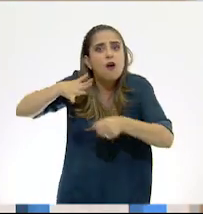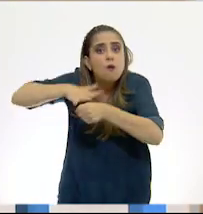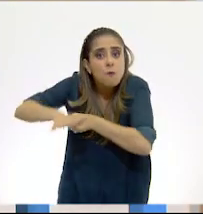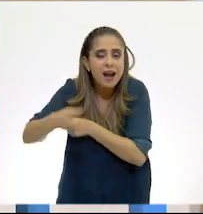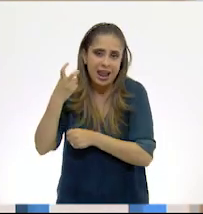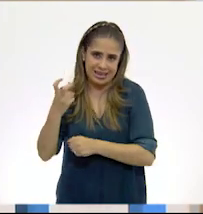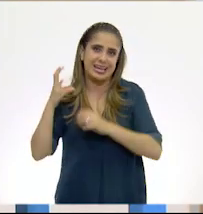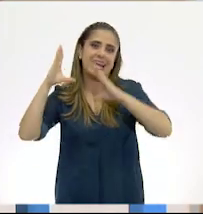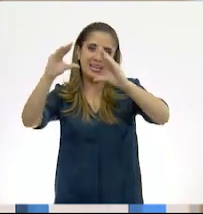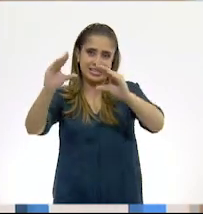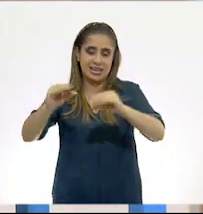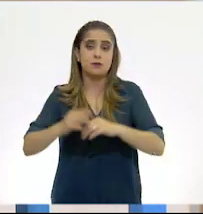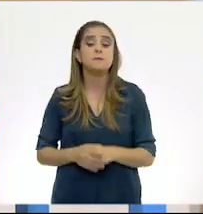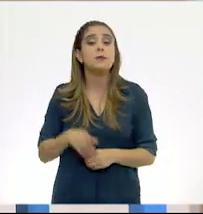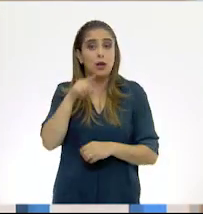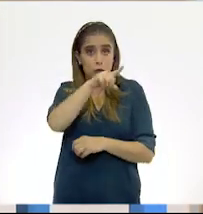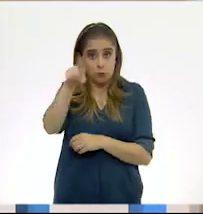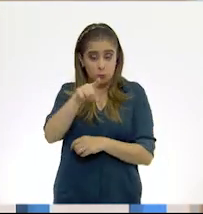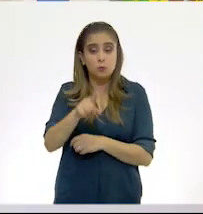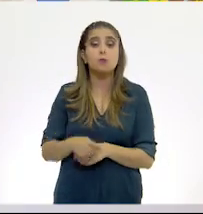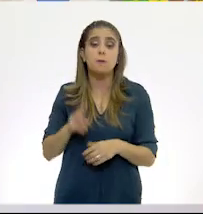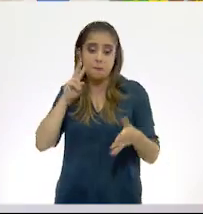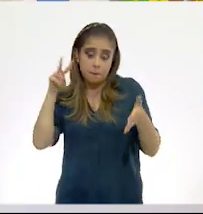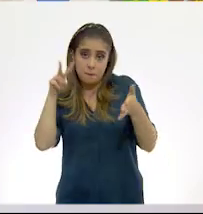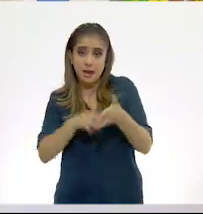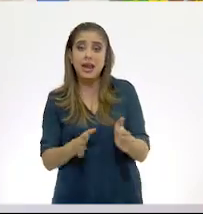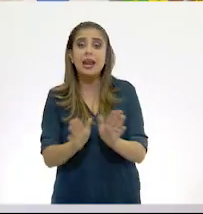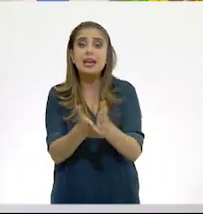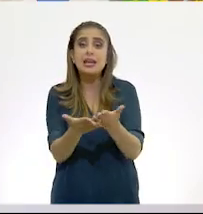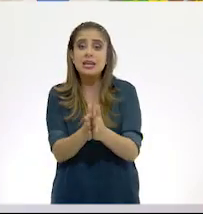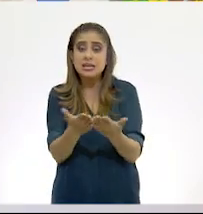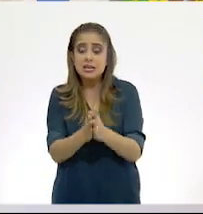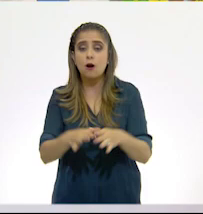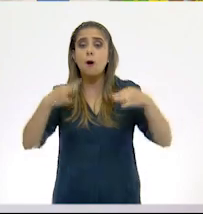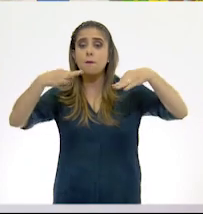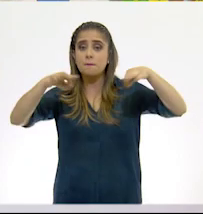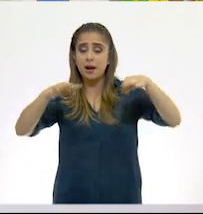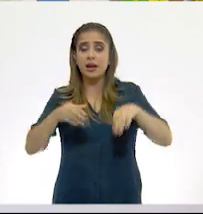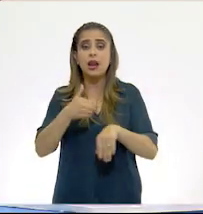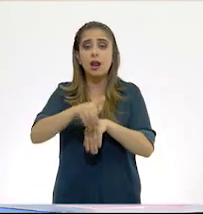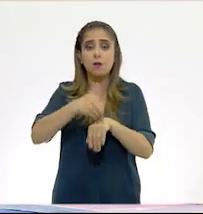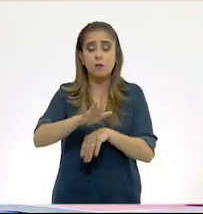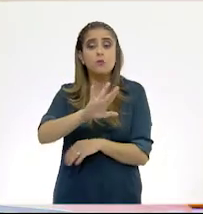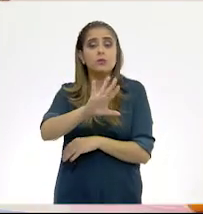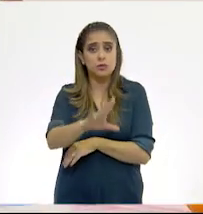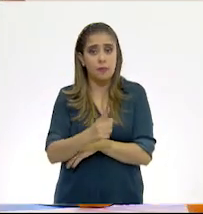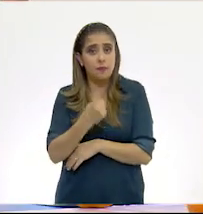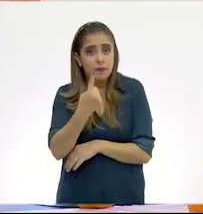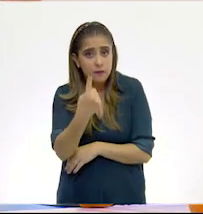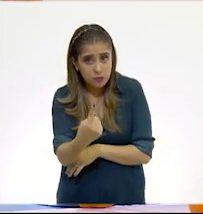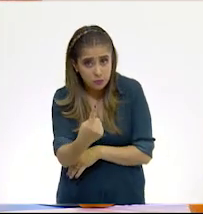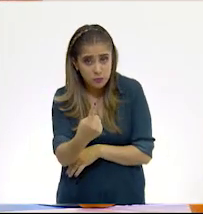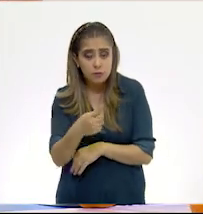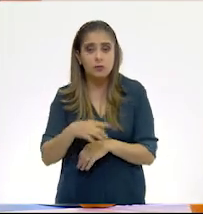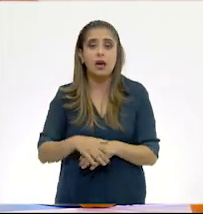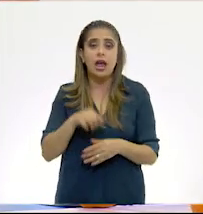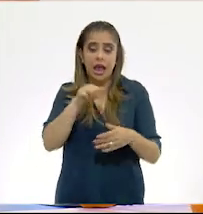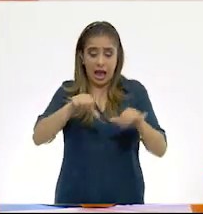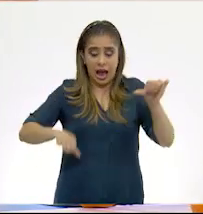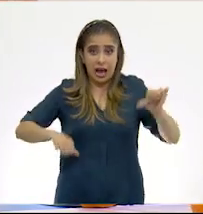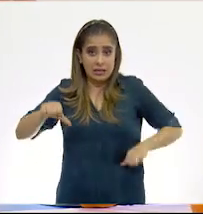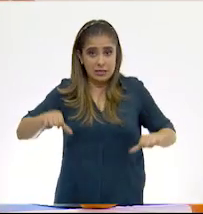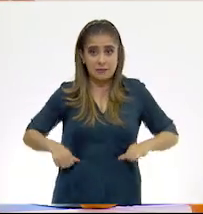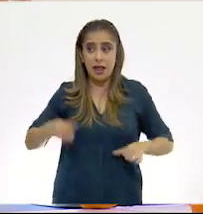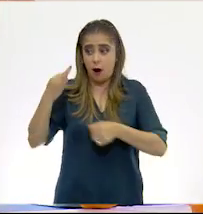les vamos a pedir a las niñas y a los niños que abran su libro en la página número 51 y todas las actividades que